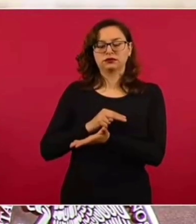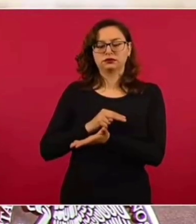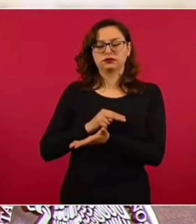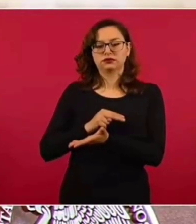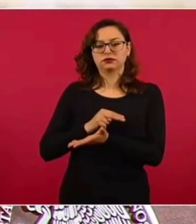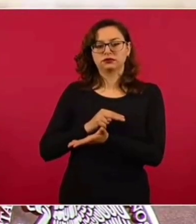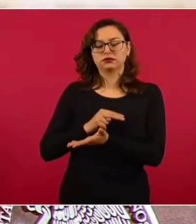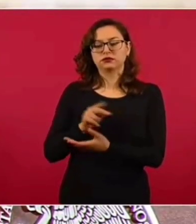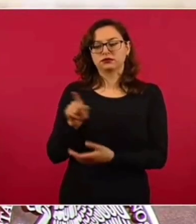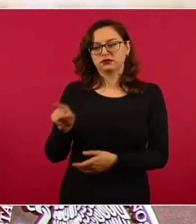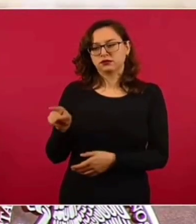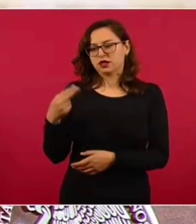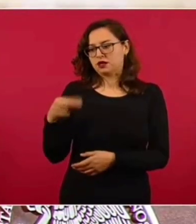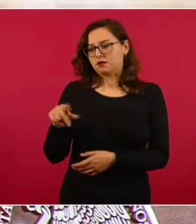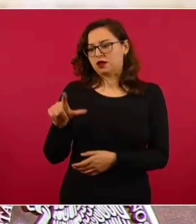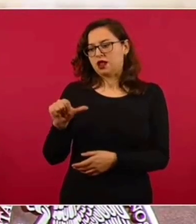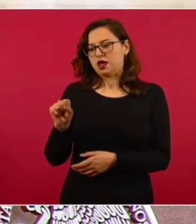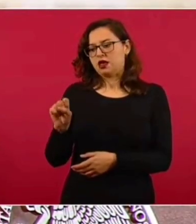Presidente Lasso.